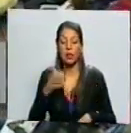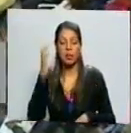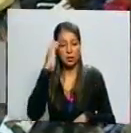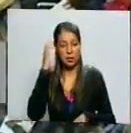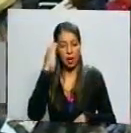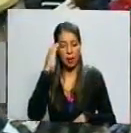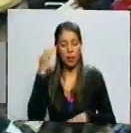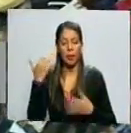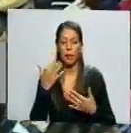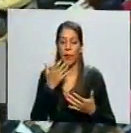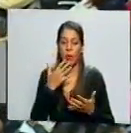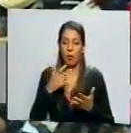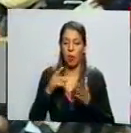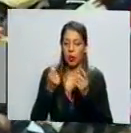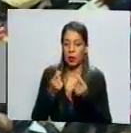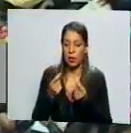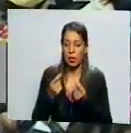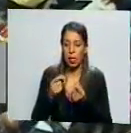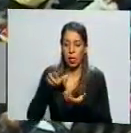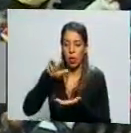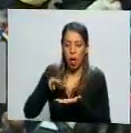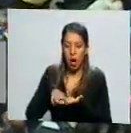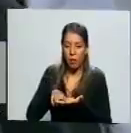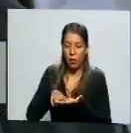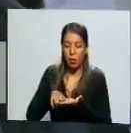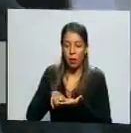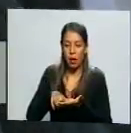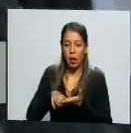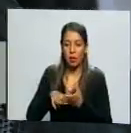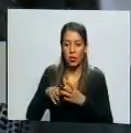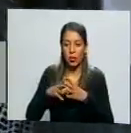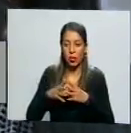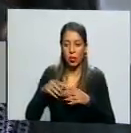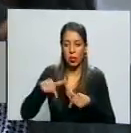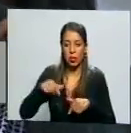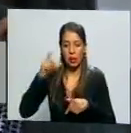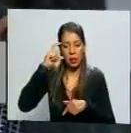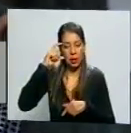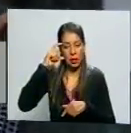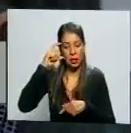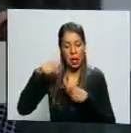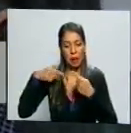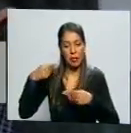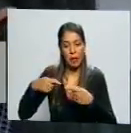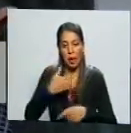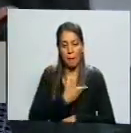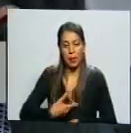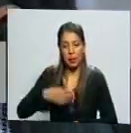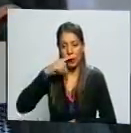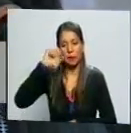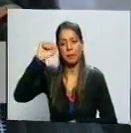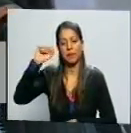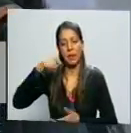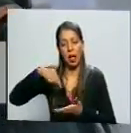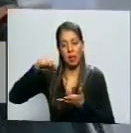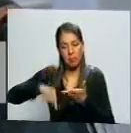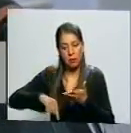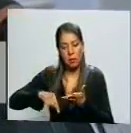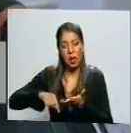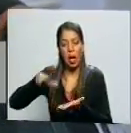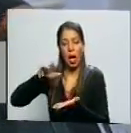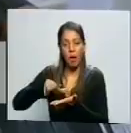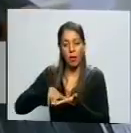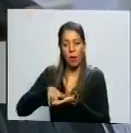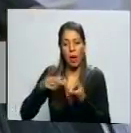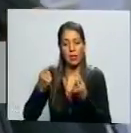la aprobación de un recurso, como lo hace casi todos los días en este país nuestro presidente, y que dure o